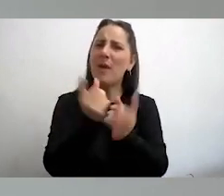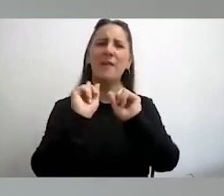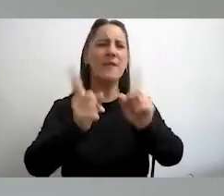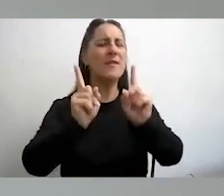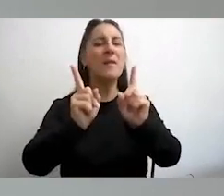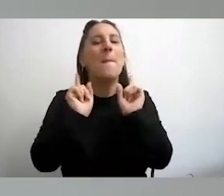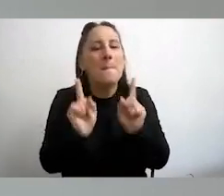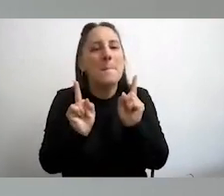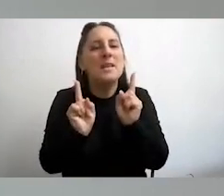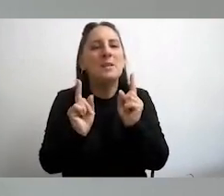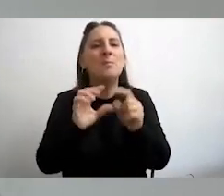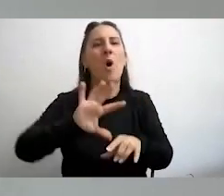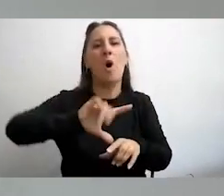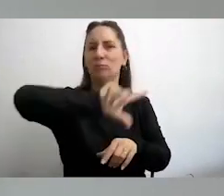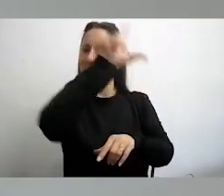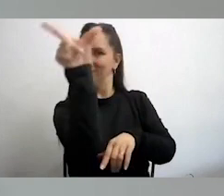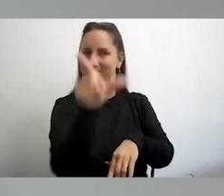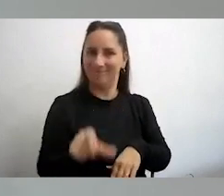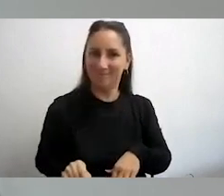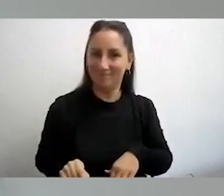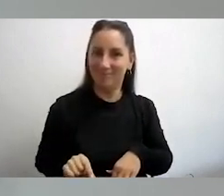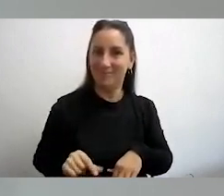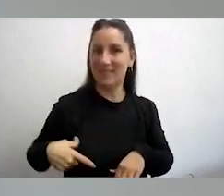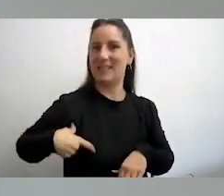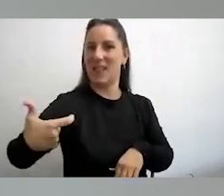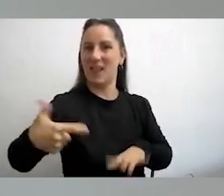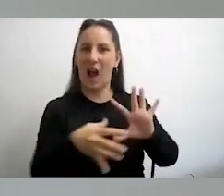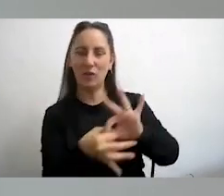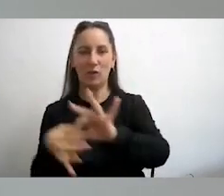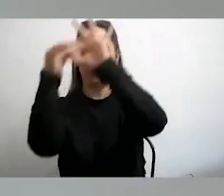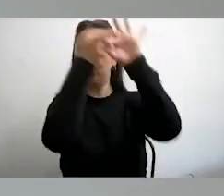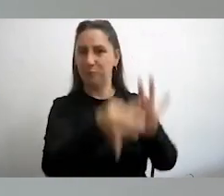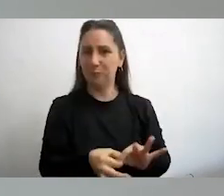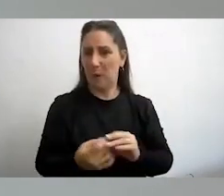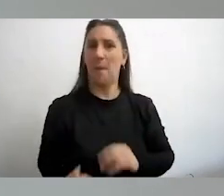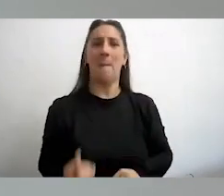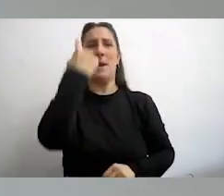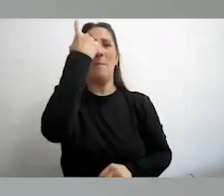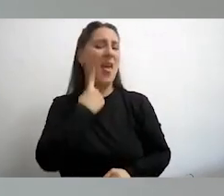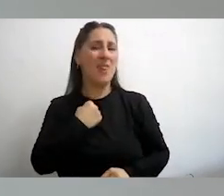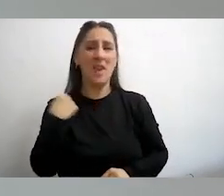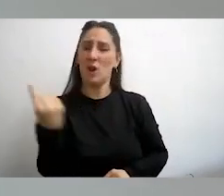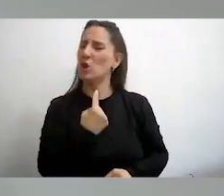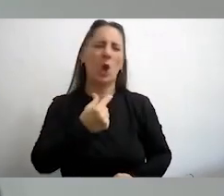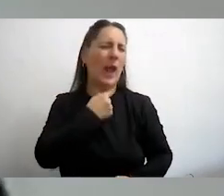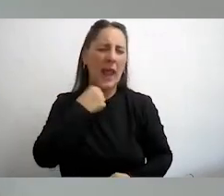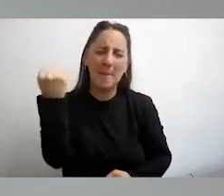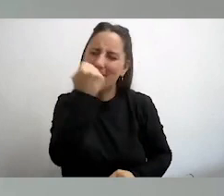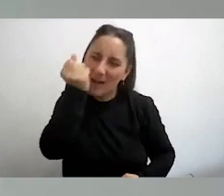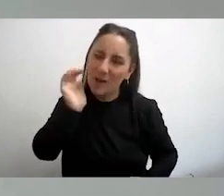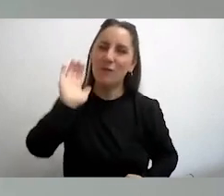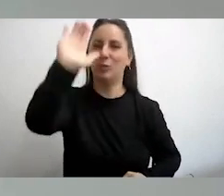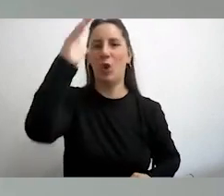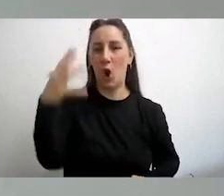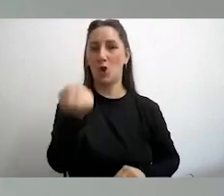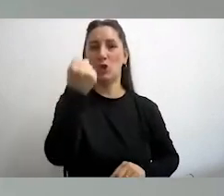dijimos, esta federalización del sindicato, que es, bueno, desde el día cero, que fue una de las premisas para nosotros de esta conducción y